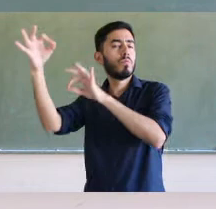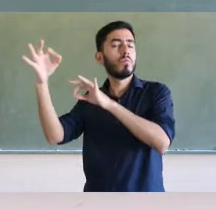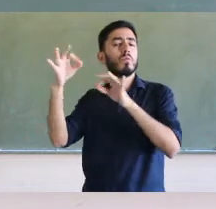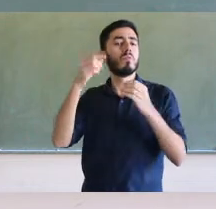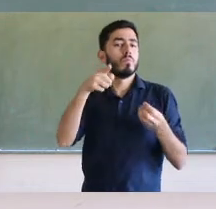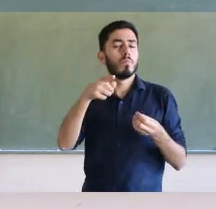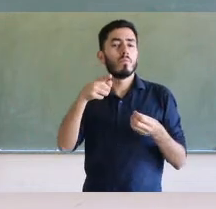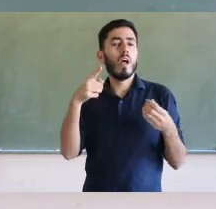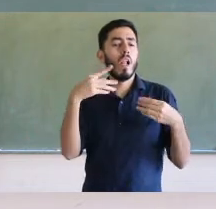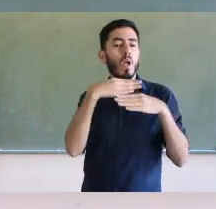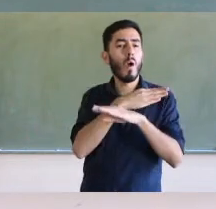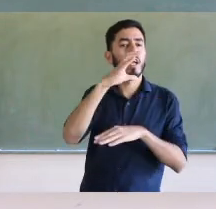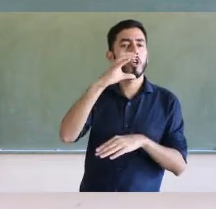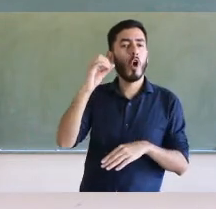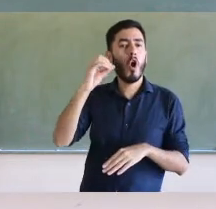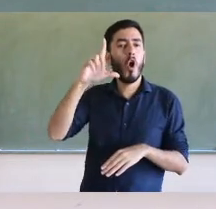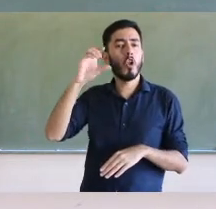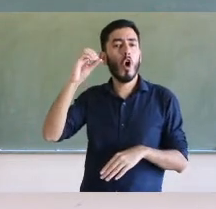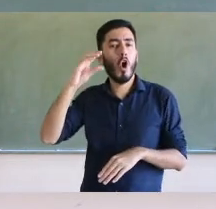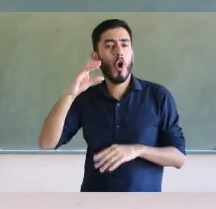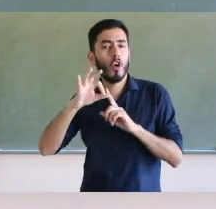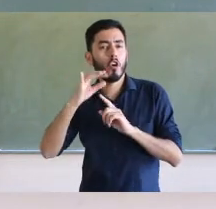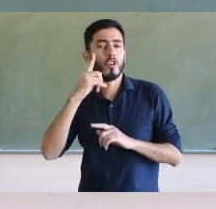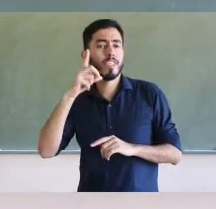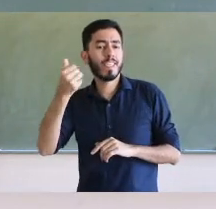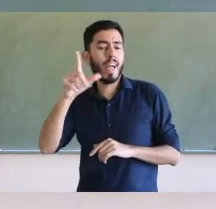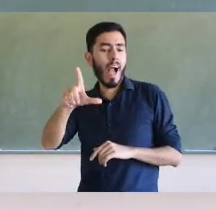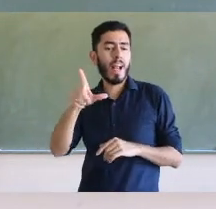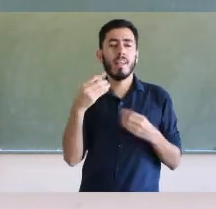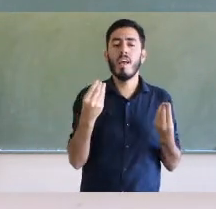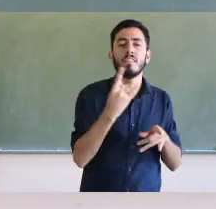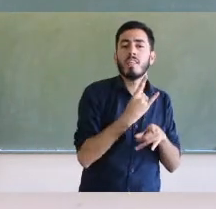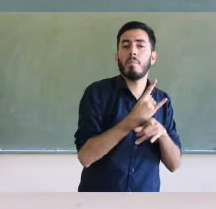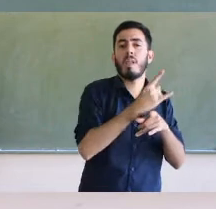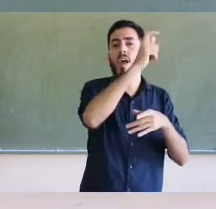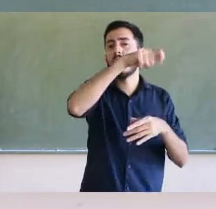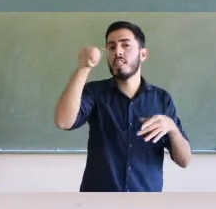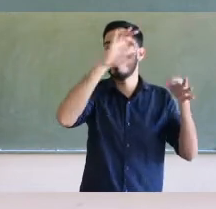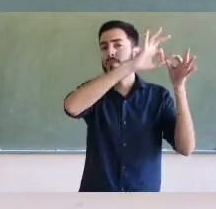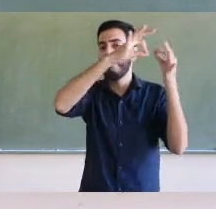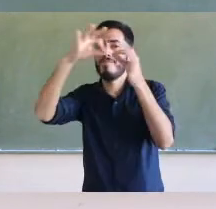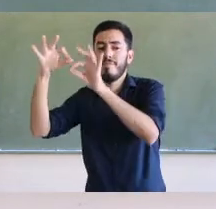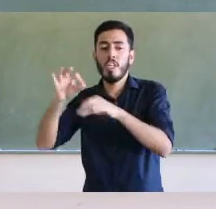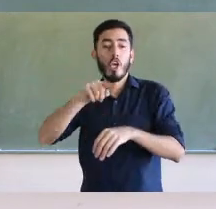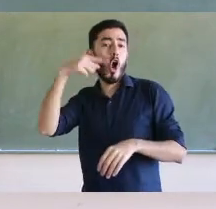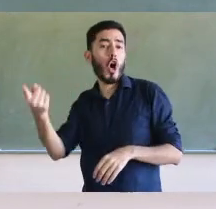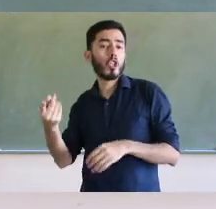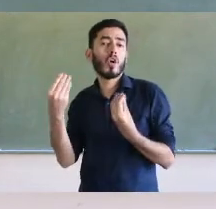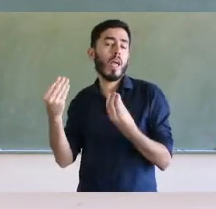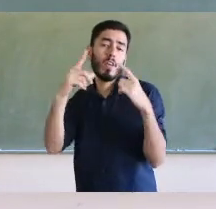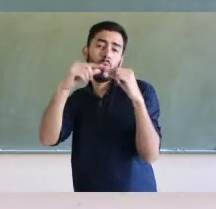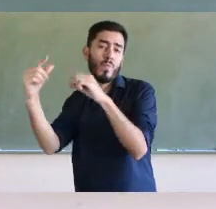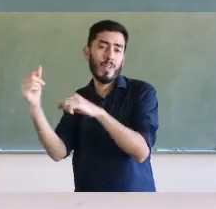El lenguaje coloquial, que tenemos el cuadro, ¿sí? Siempre está en letras y el lenguaje simbólico lo tenemos en símbolos, en